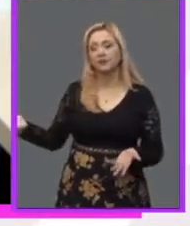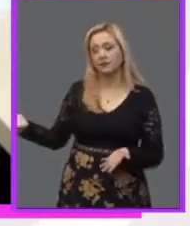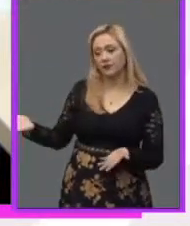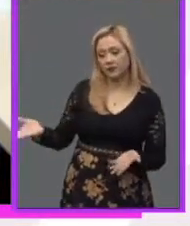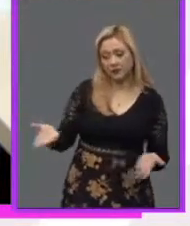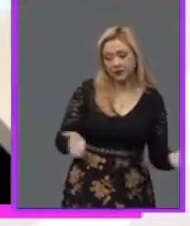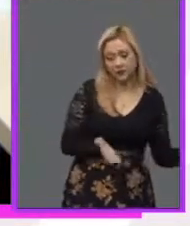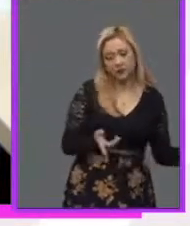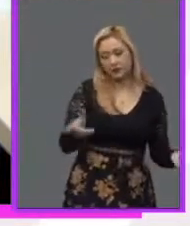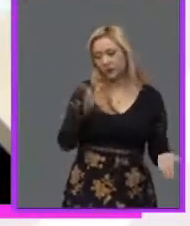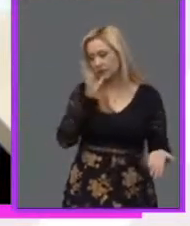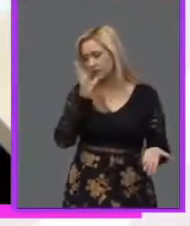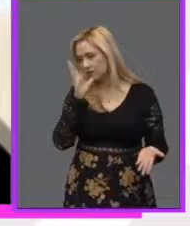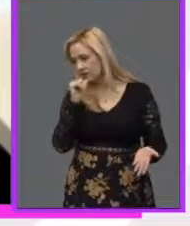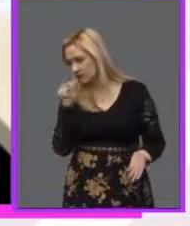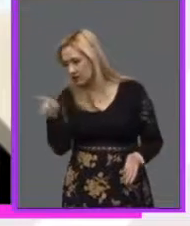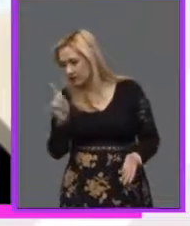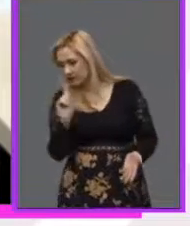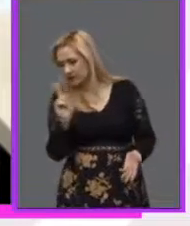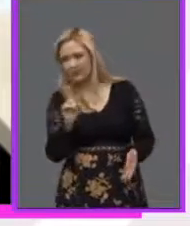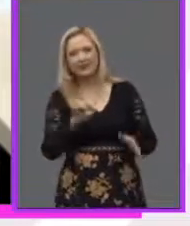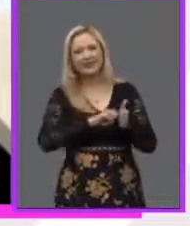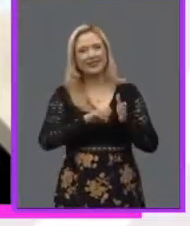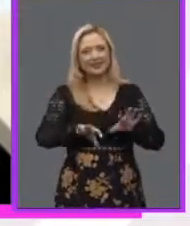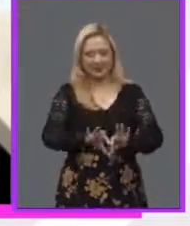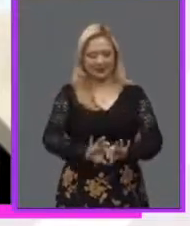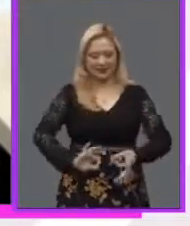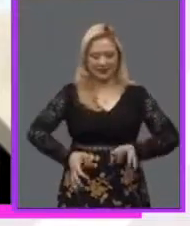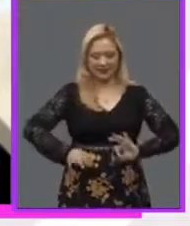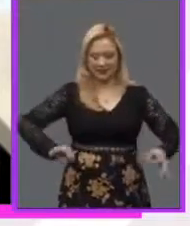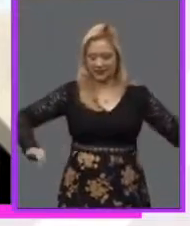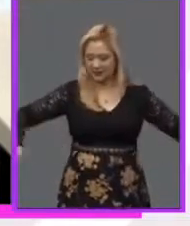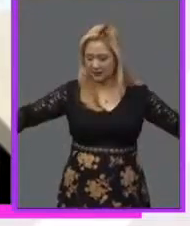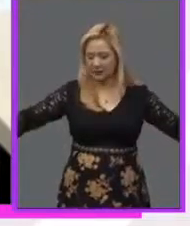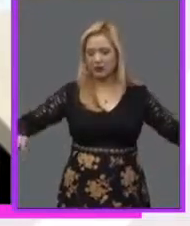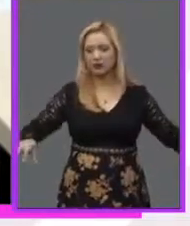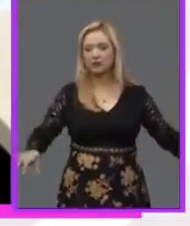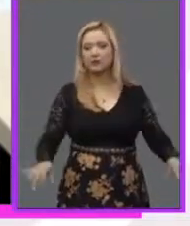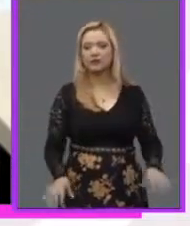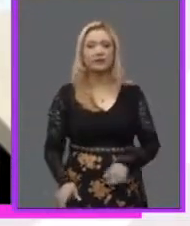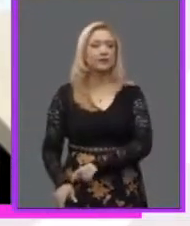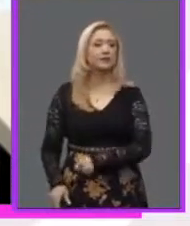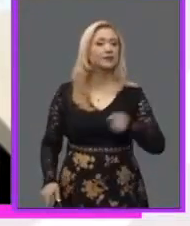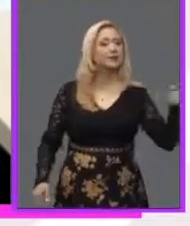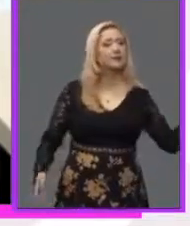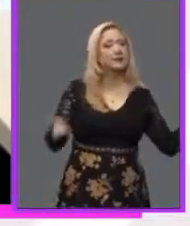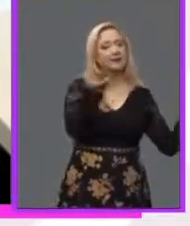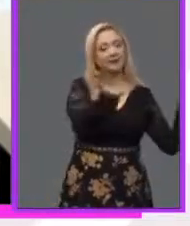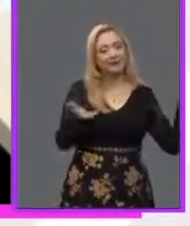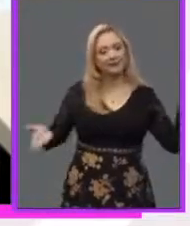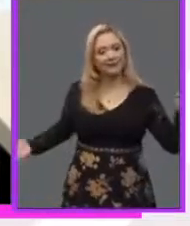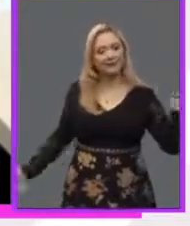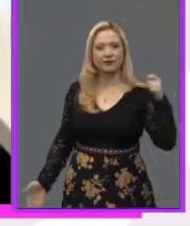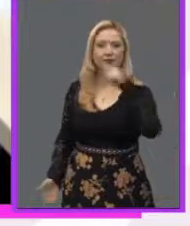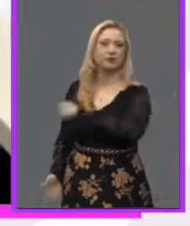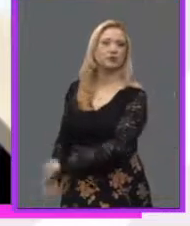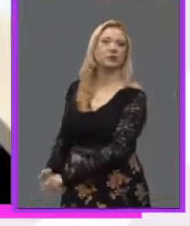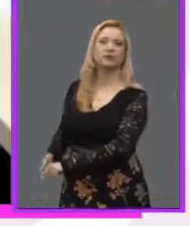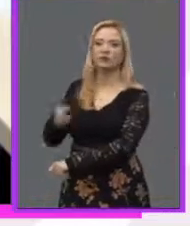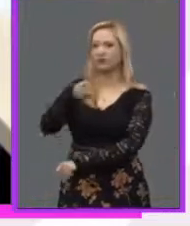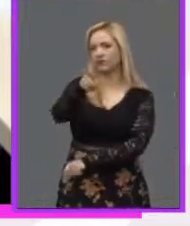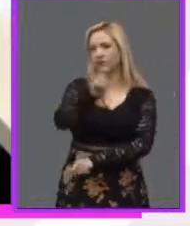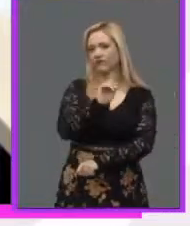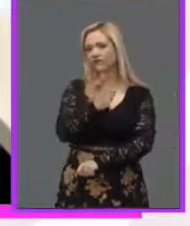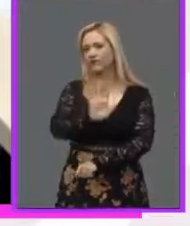El famoso quién puede entrar en un lugar, el famoso de para quién están pensados los servicios, ¿no? Las cosas